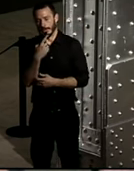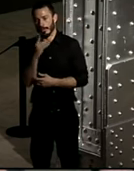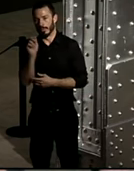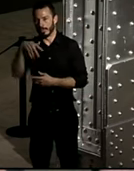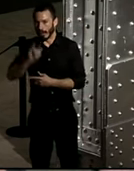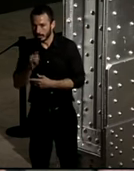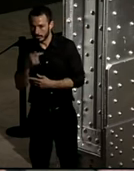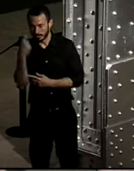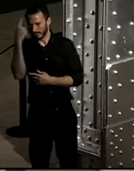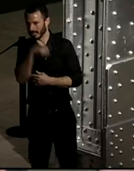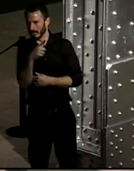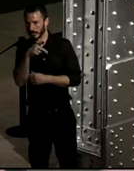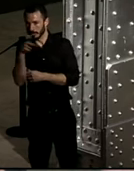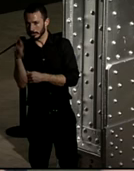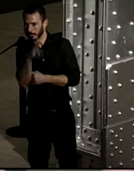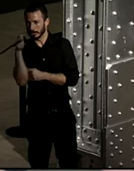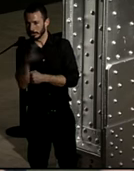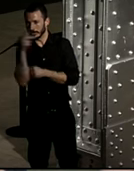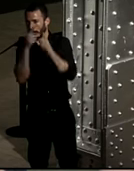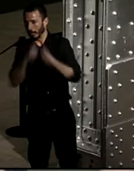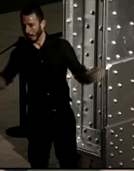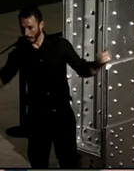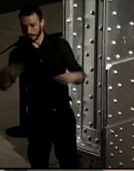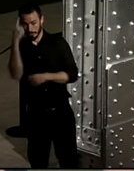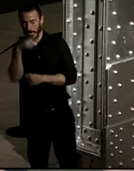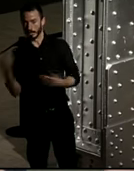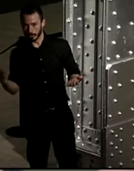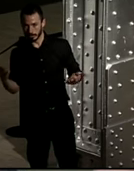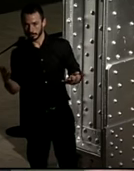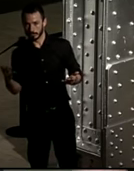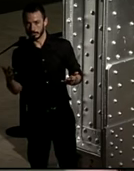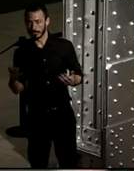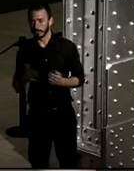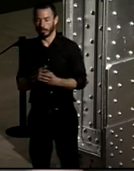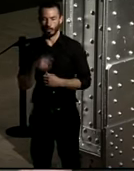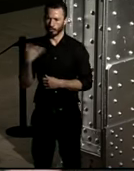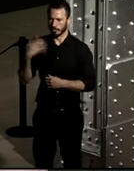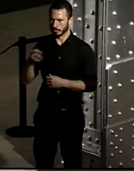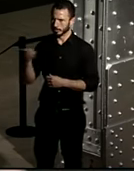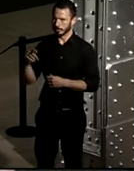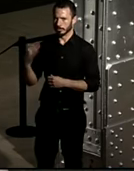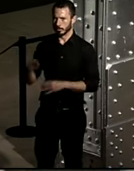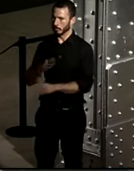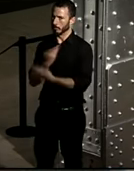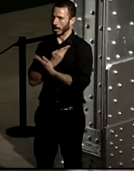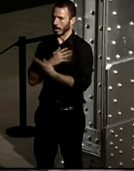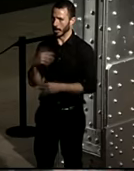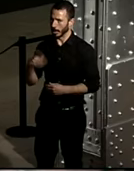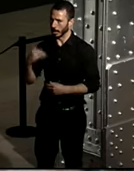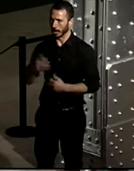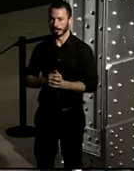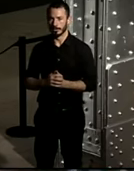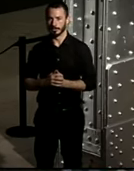material que llevas para ver? Será un chungo ese, ¿quién te dijo? Pero es que te voy a decir, es que yo me llevé por eso.